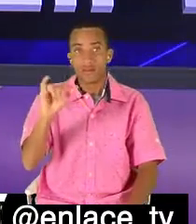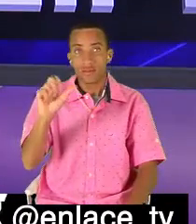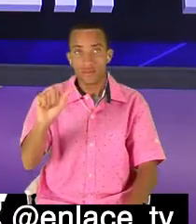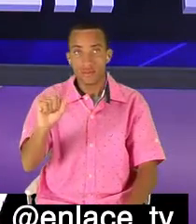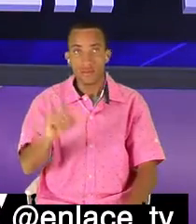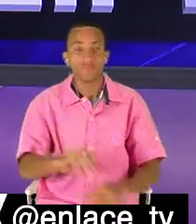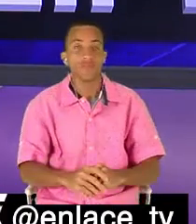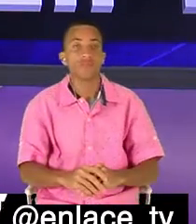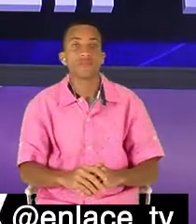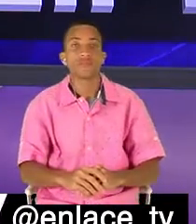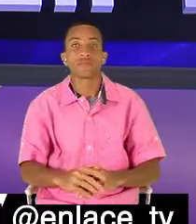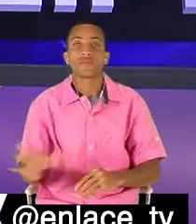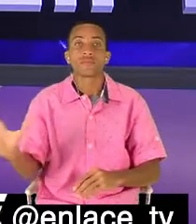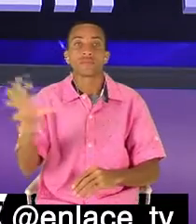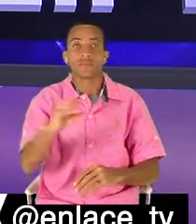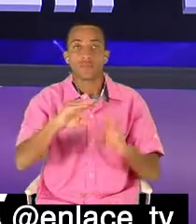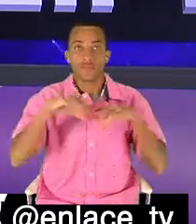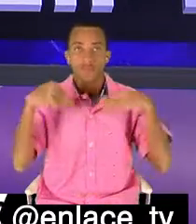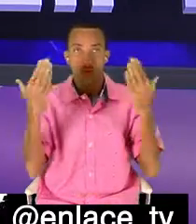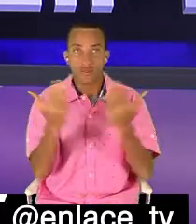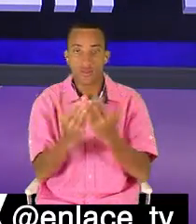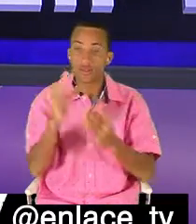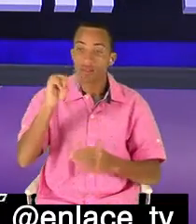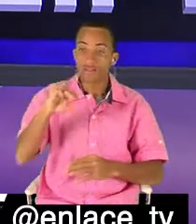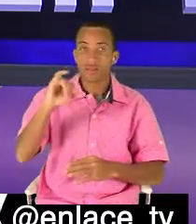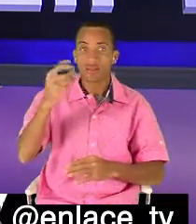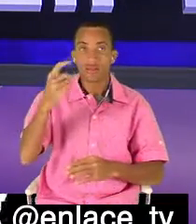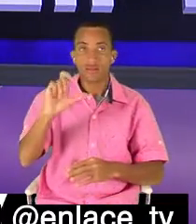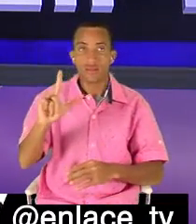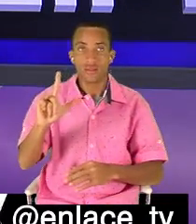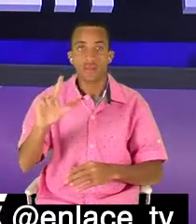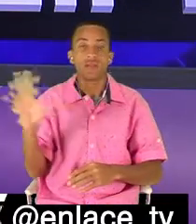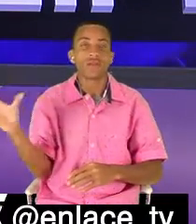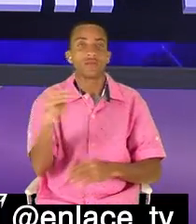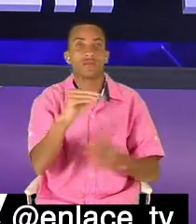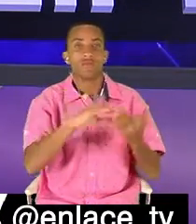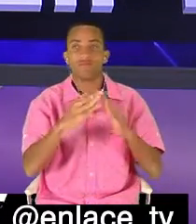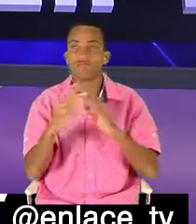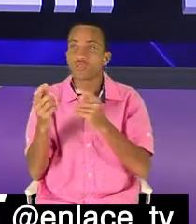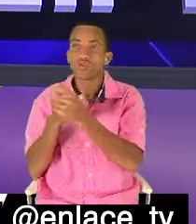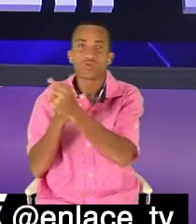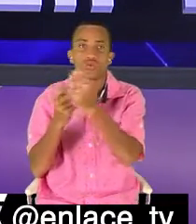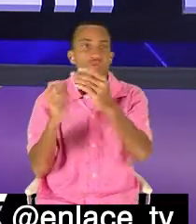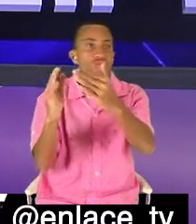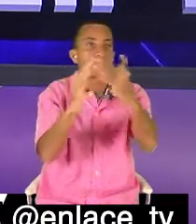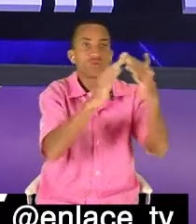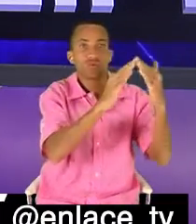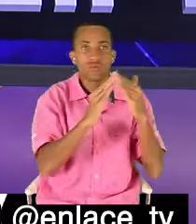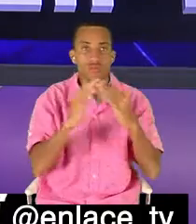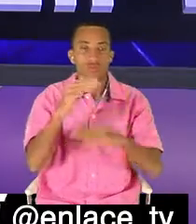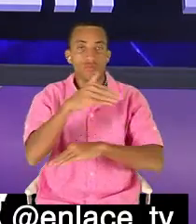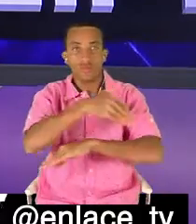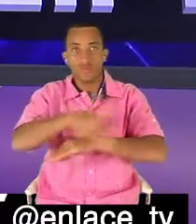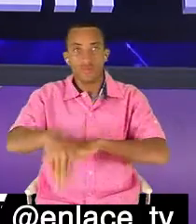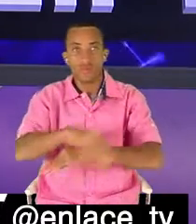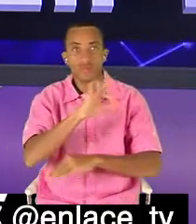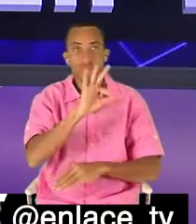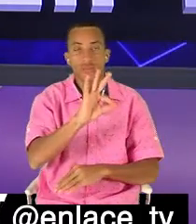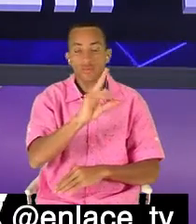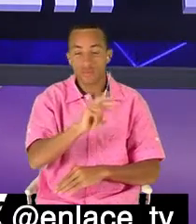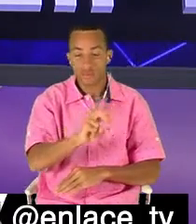por este hecho, la comunidad educativa del Colegio Miguel Antonio Caro, al igual que la comunidad vecina de la calle 73 con carrera 32 del barrio